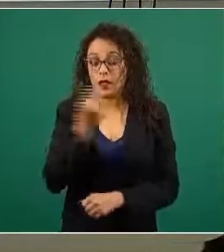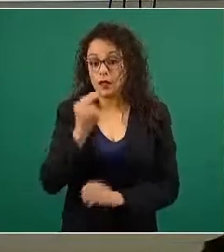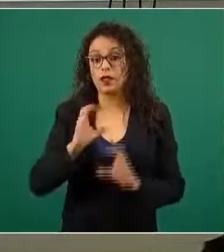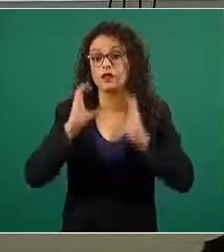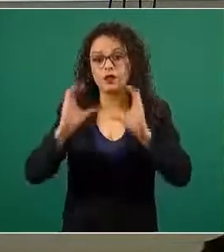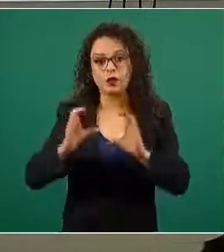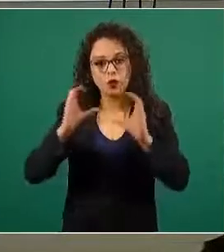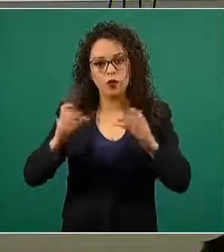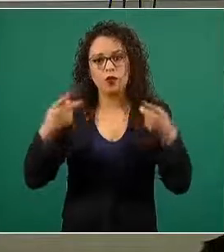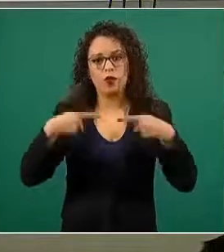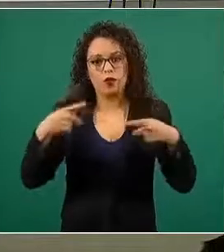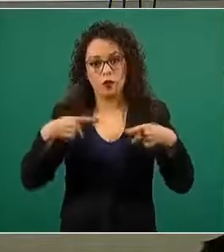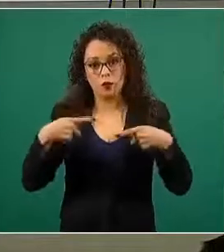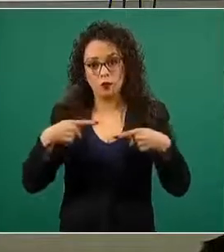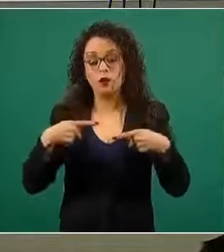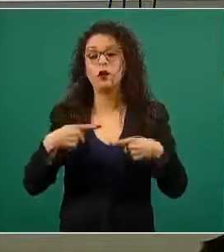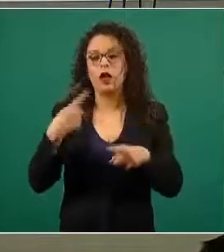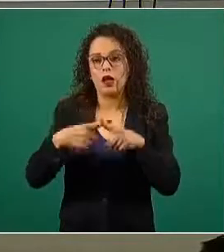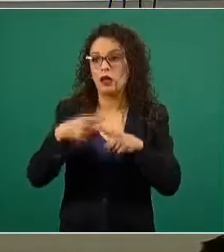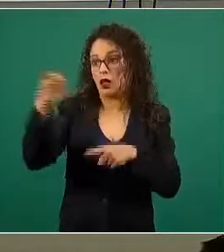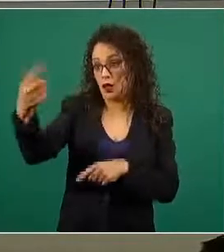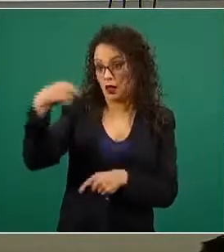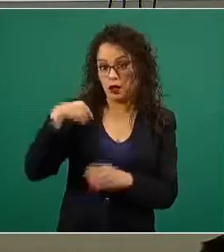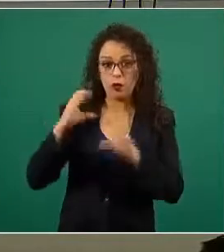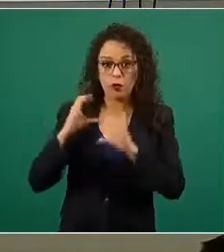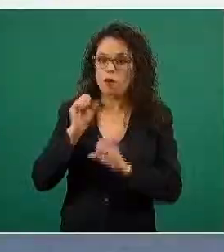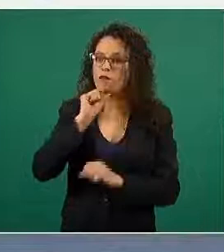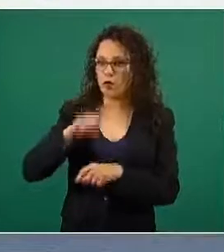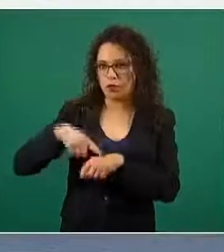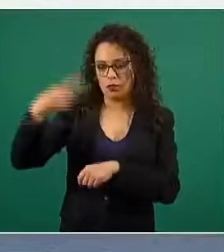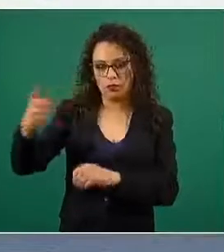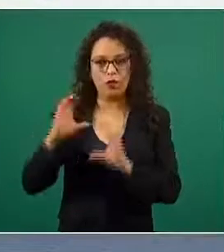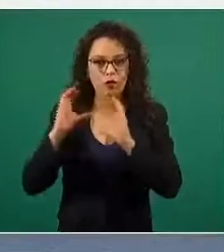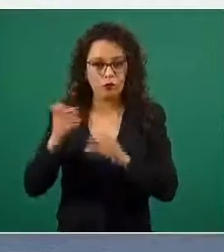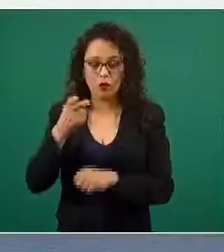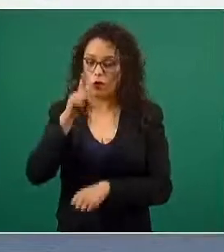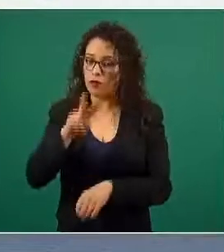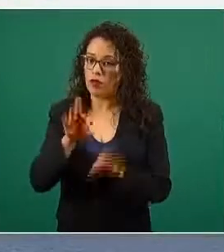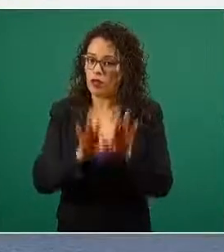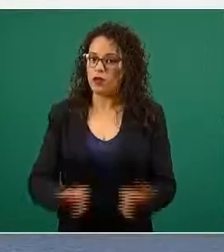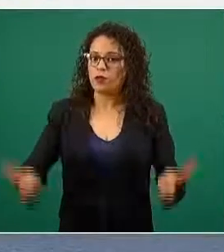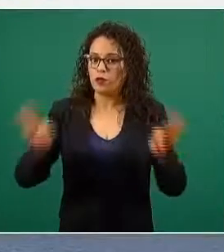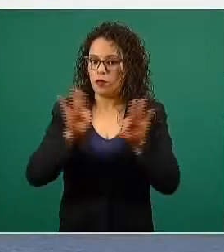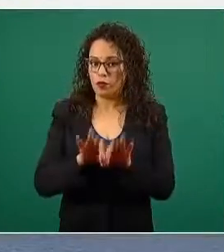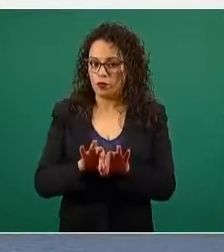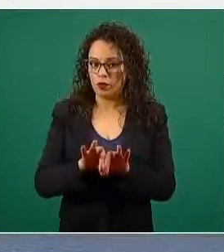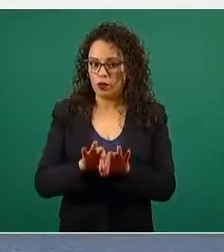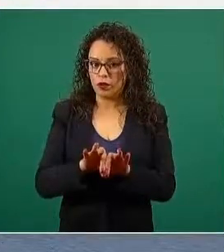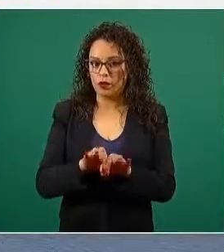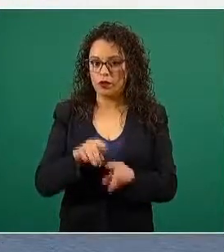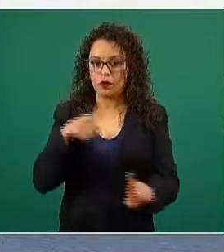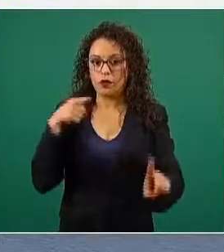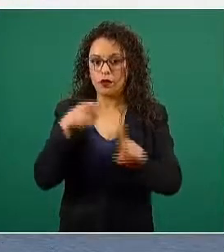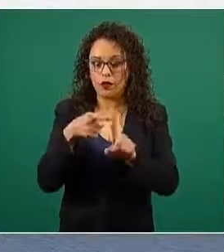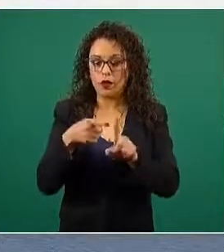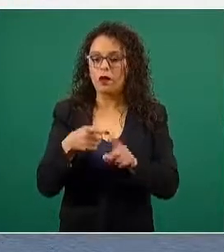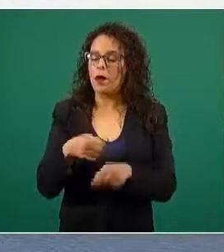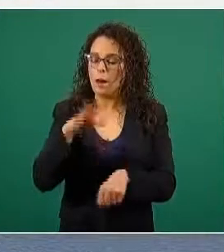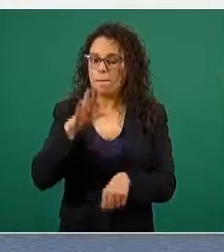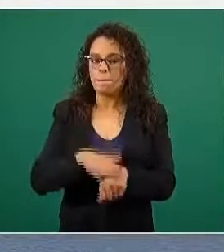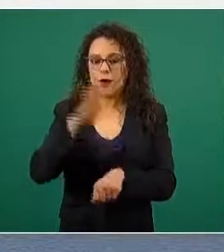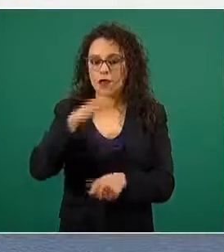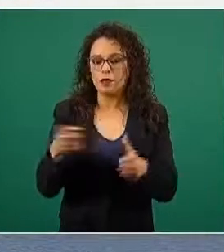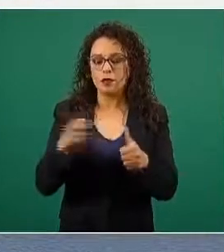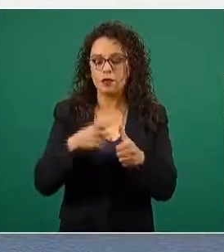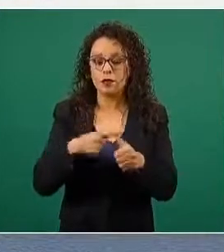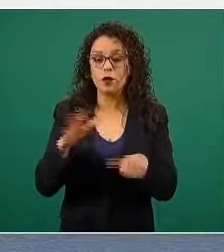se ha hecho en todo el mundo. Esto tiene una razón técnica importante de priorizar al personal que está directamente en atención. Es